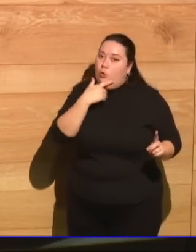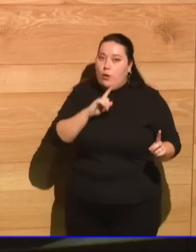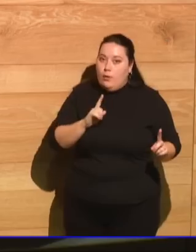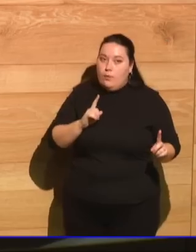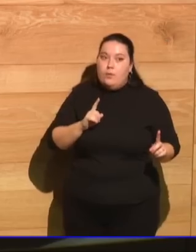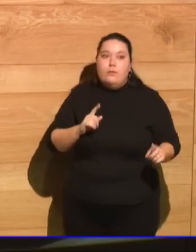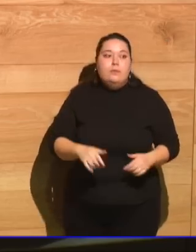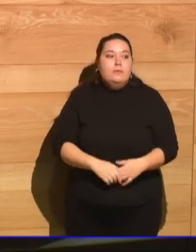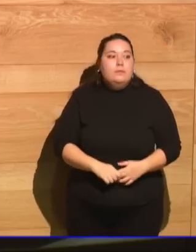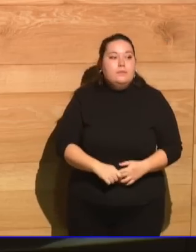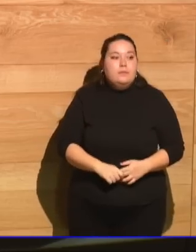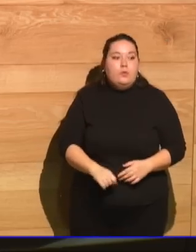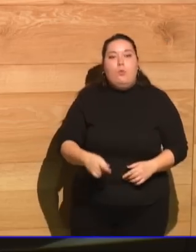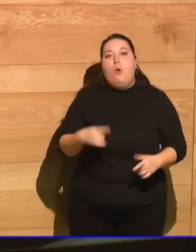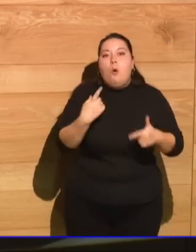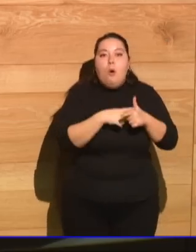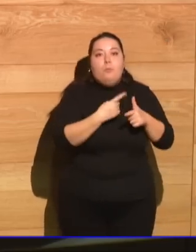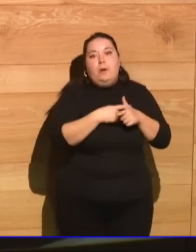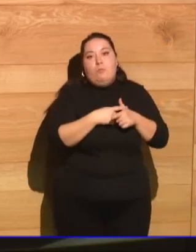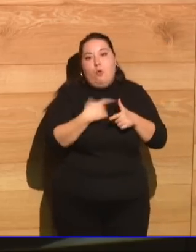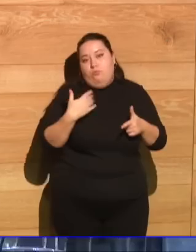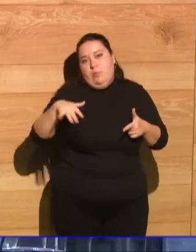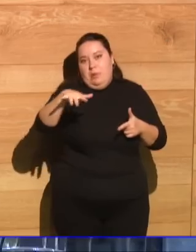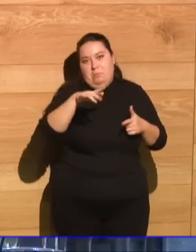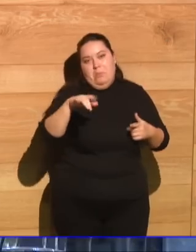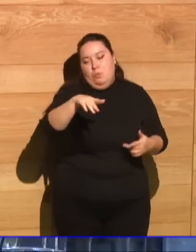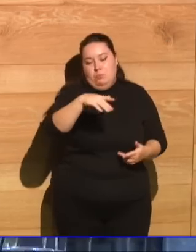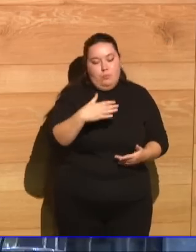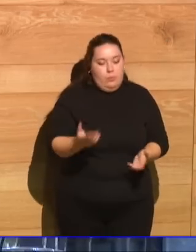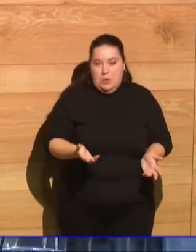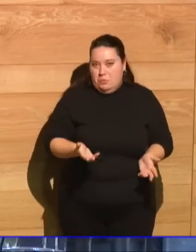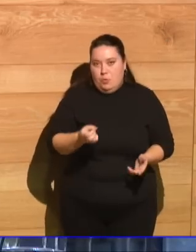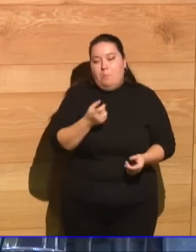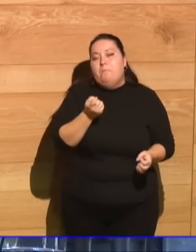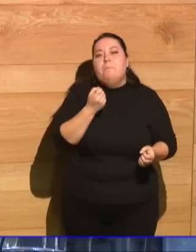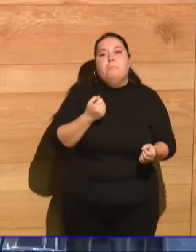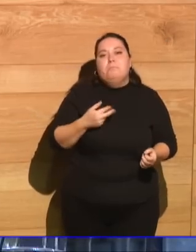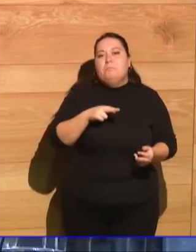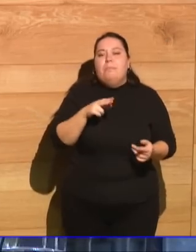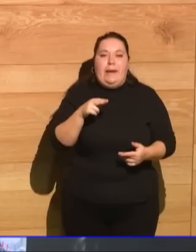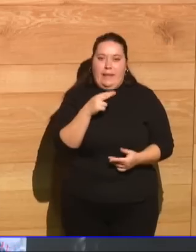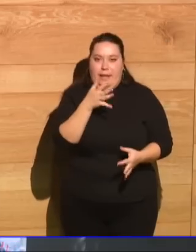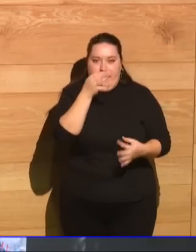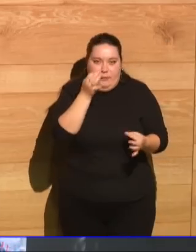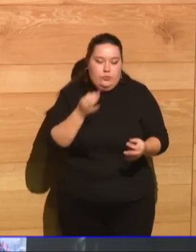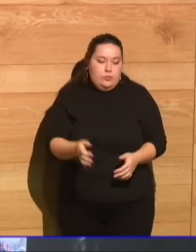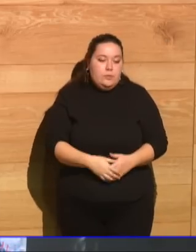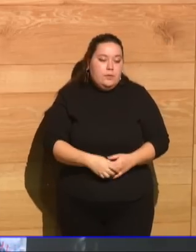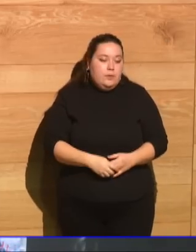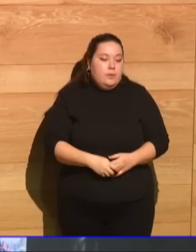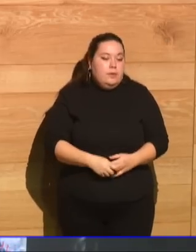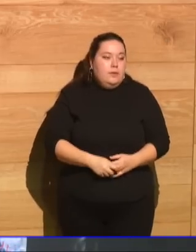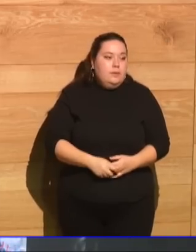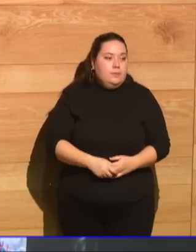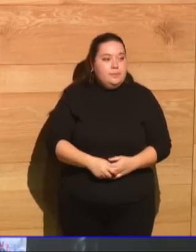tenía un primo en Dublín, bueno, tenía 4 o 5 datos, pero no le conocía. Sí, sí. Y Lo más cerca que puedas estar tú a no saber. Eso